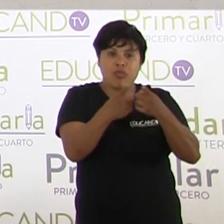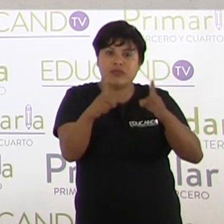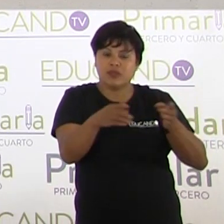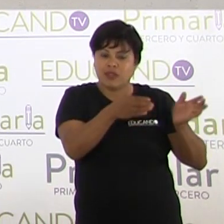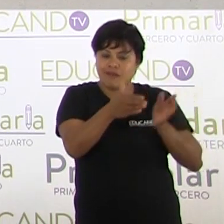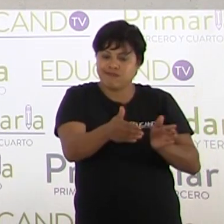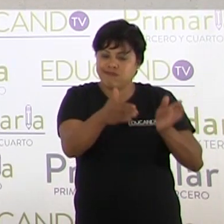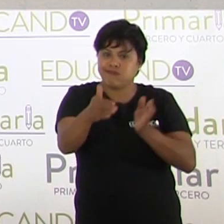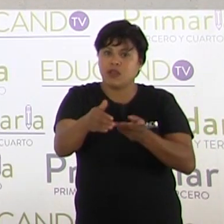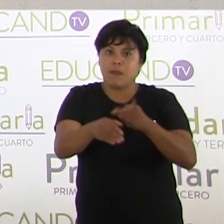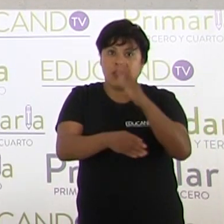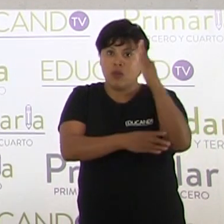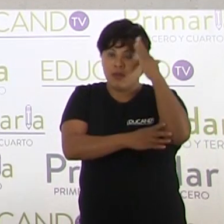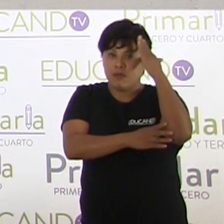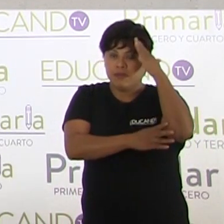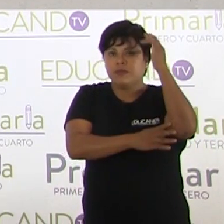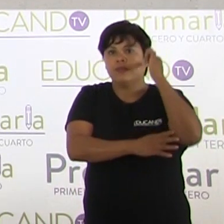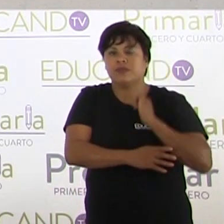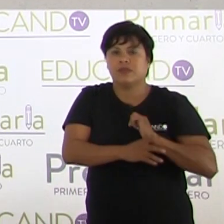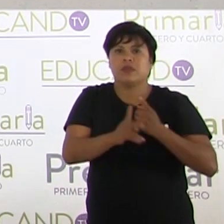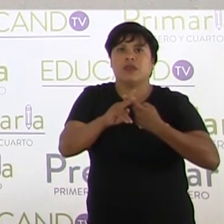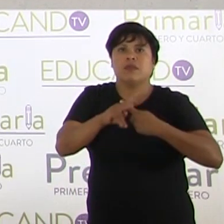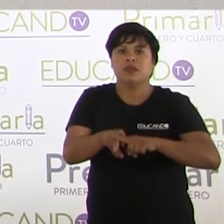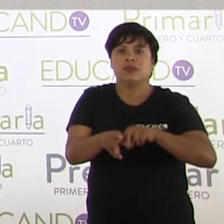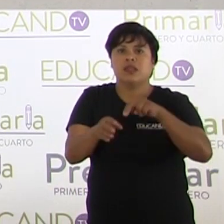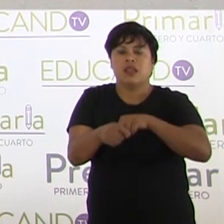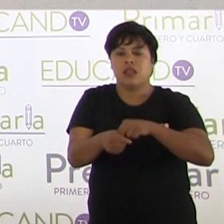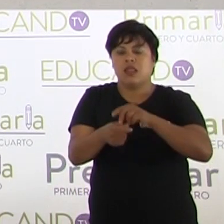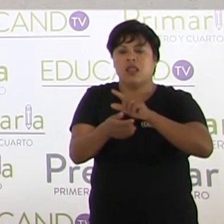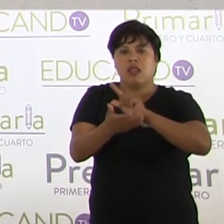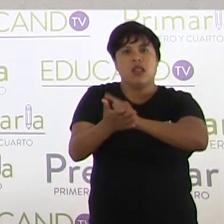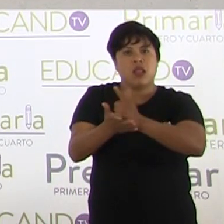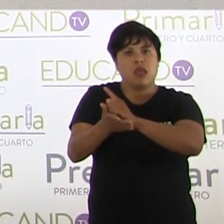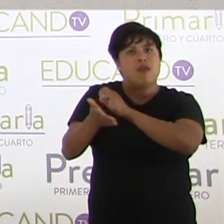pero esencialmente pues en la literatura.